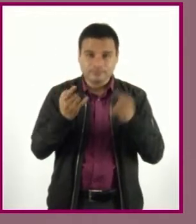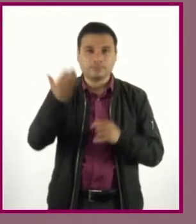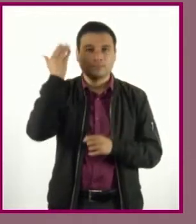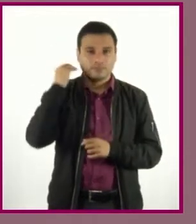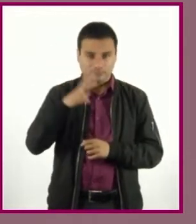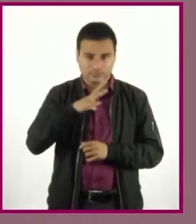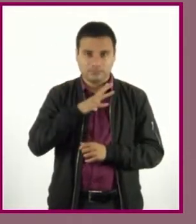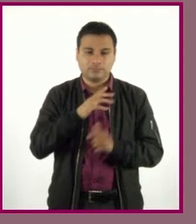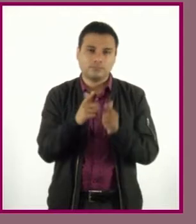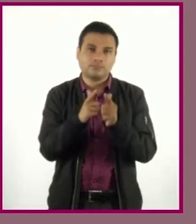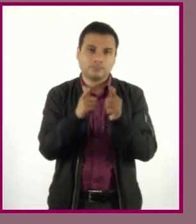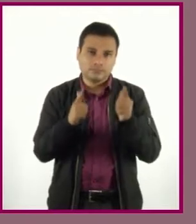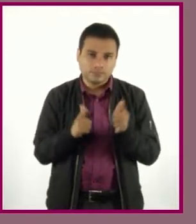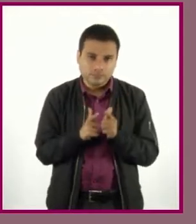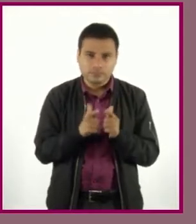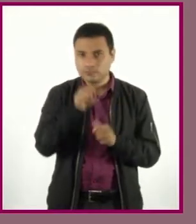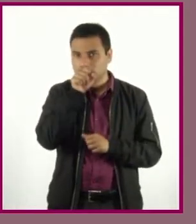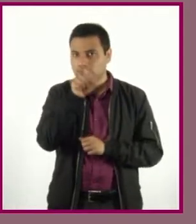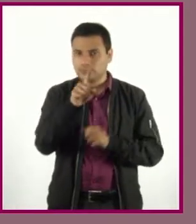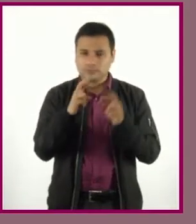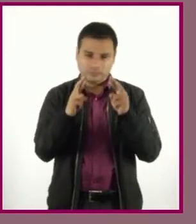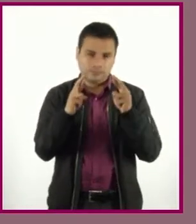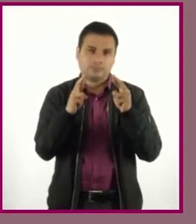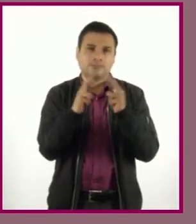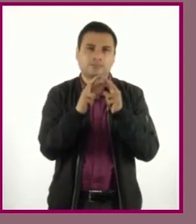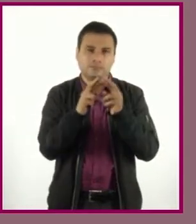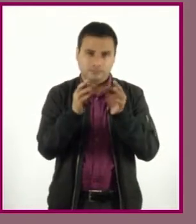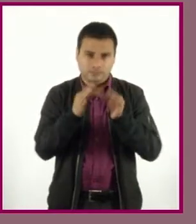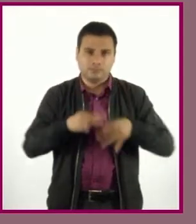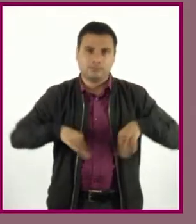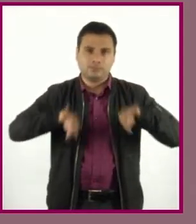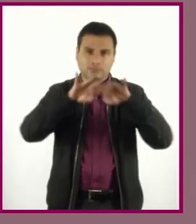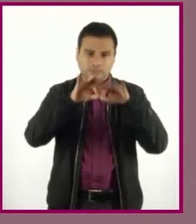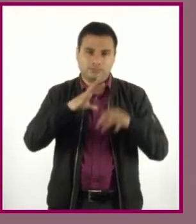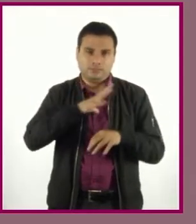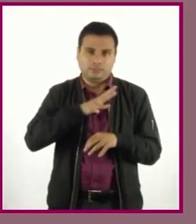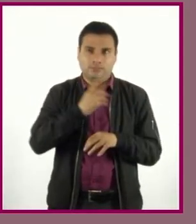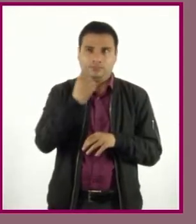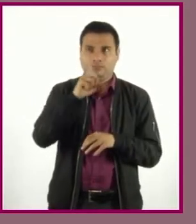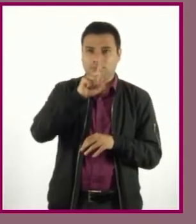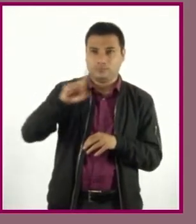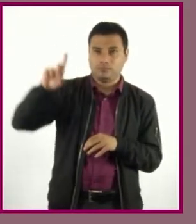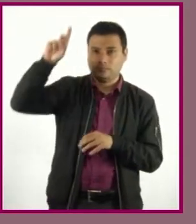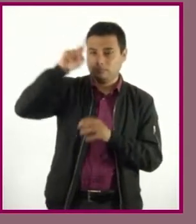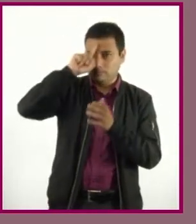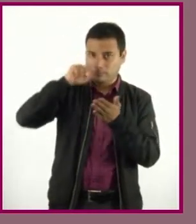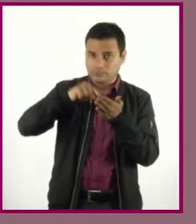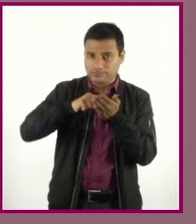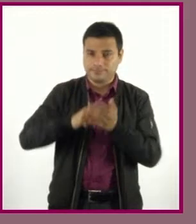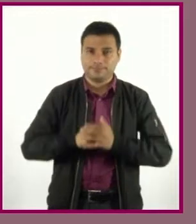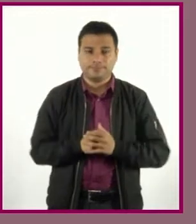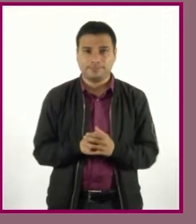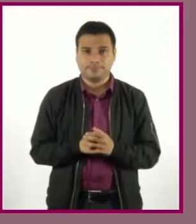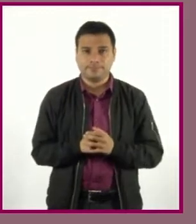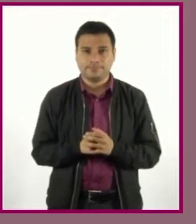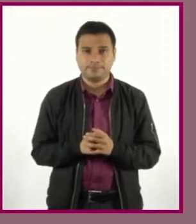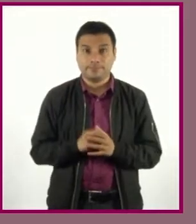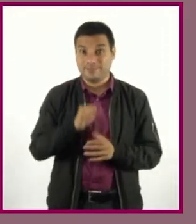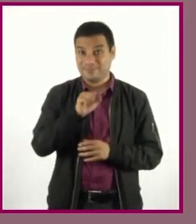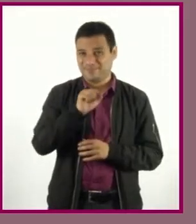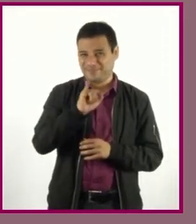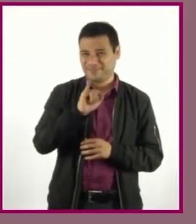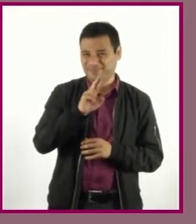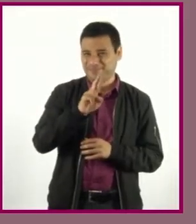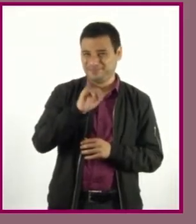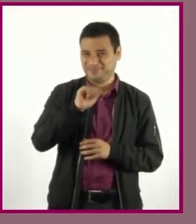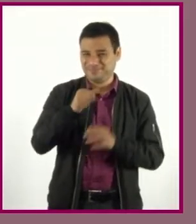pueblos, así como importantes religiones monoteístas, es decir, que creen en un solo Dios. La existencia de Siria como